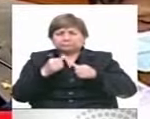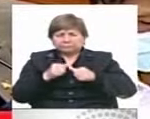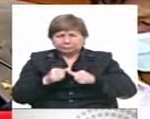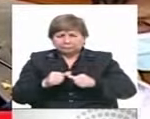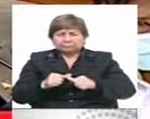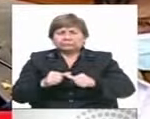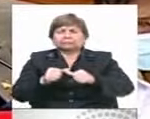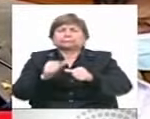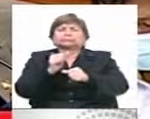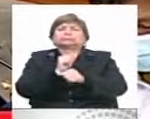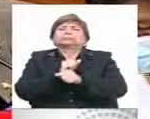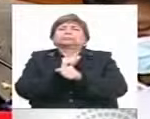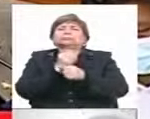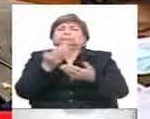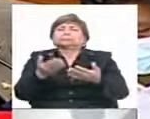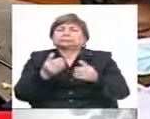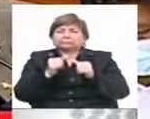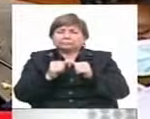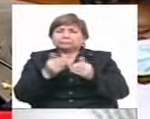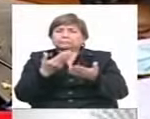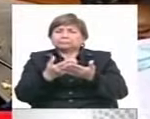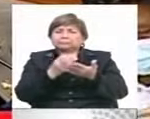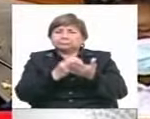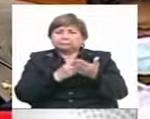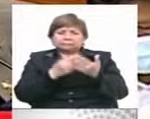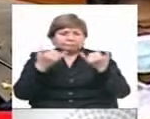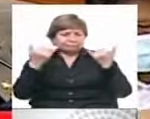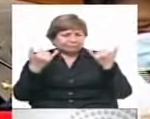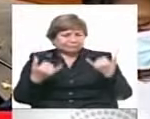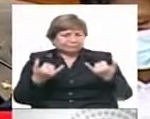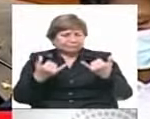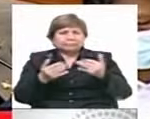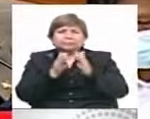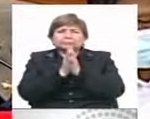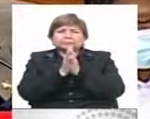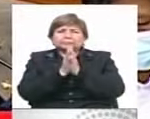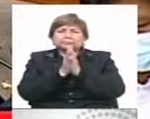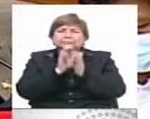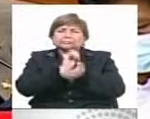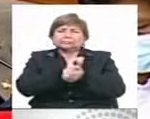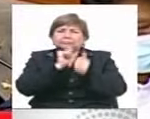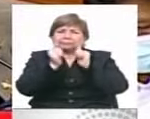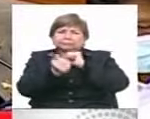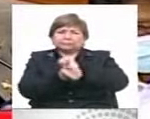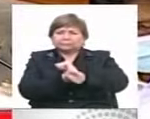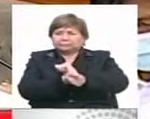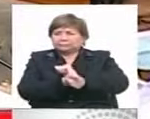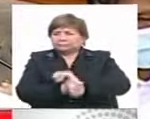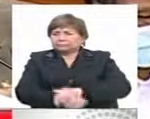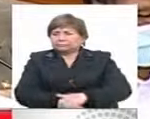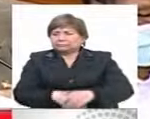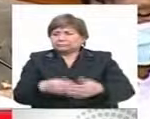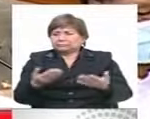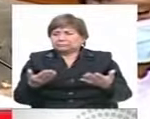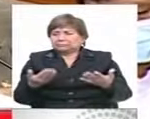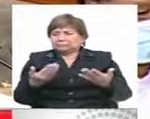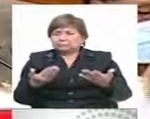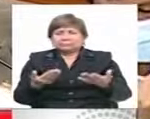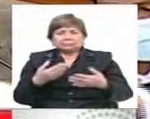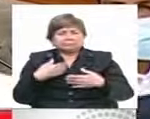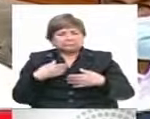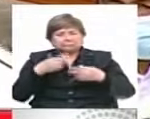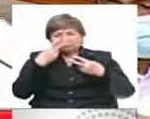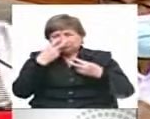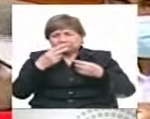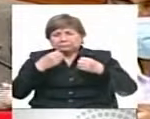ahí sometidos. En ese contexto, el pueblo hoy pide ese cambio. Sin ese cambio, sencillamente vamos a ir sirviendo